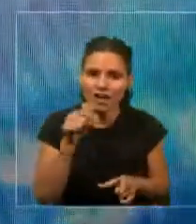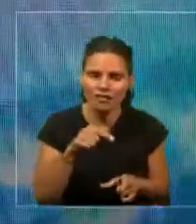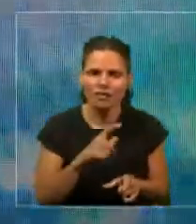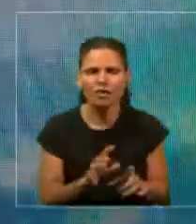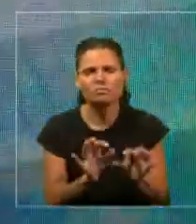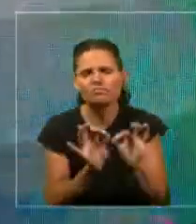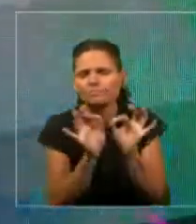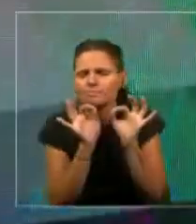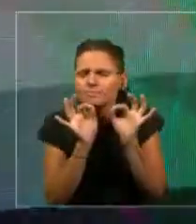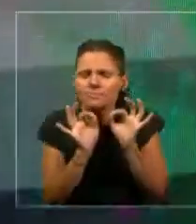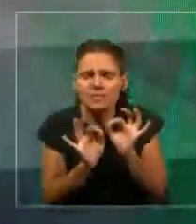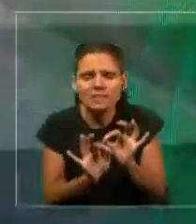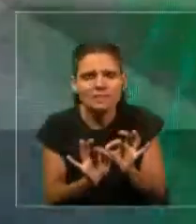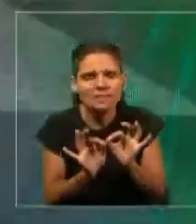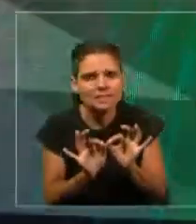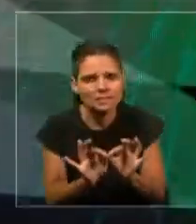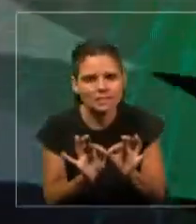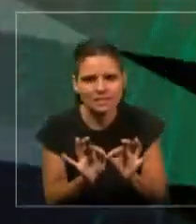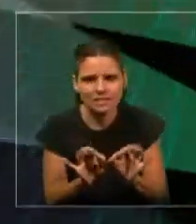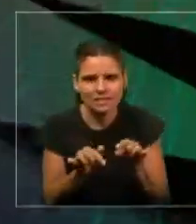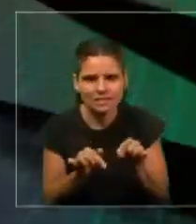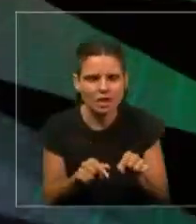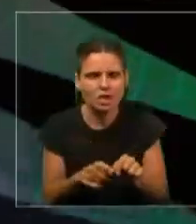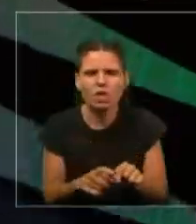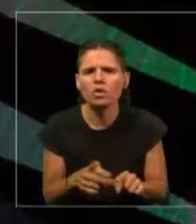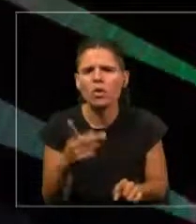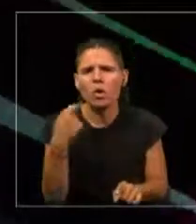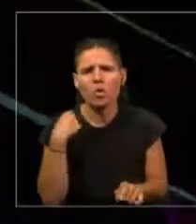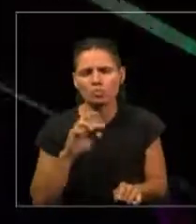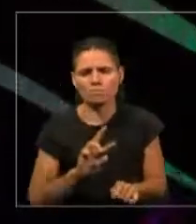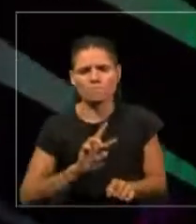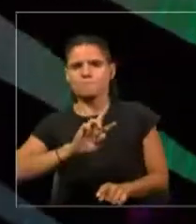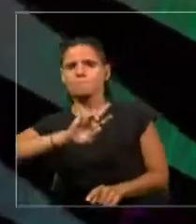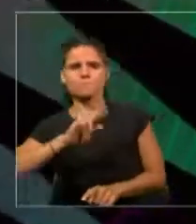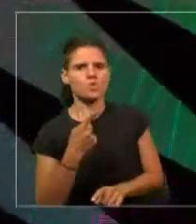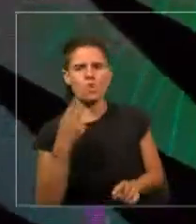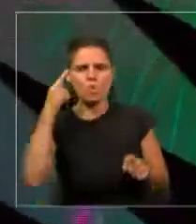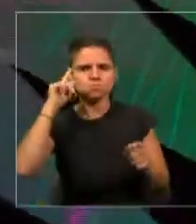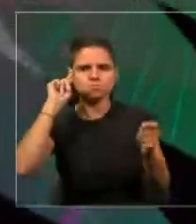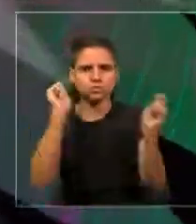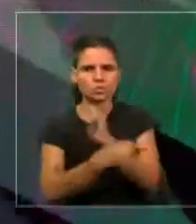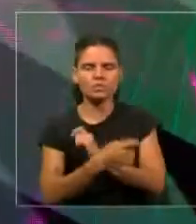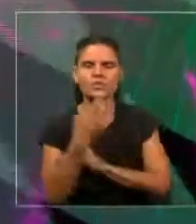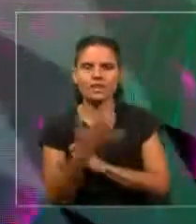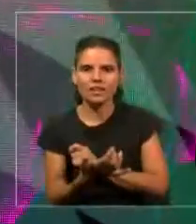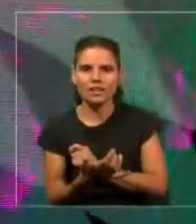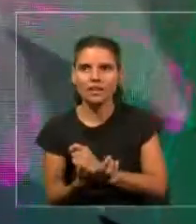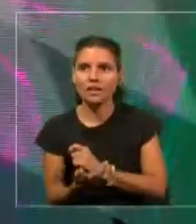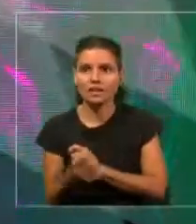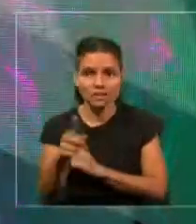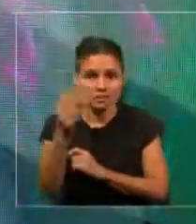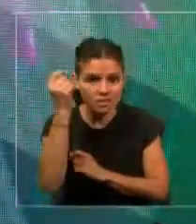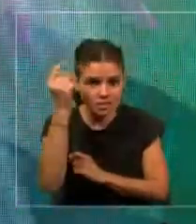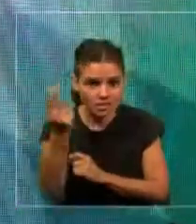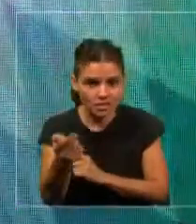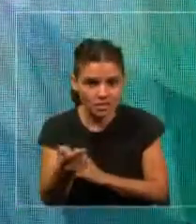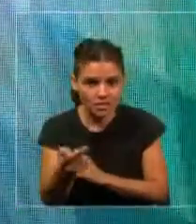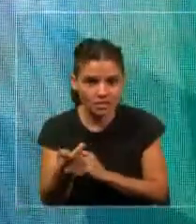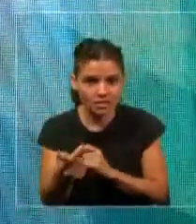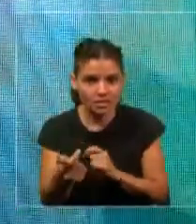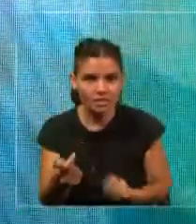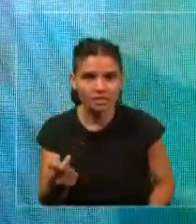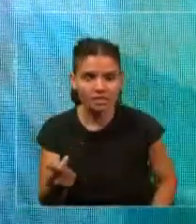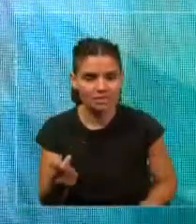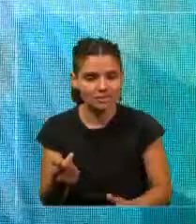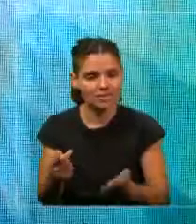especificidad que indujo un giro tremendo, era ¿Lo adivinaron? La integración de